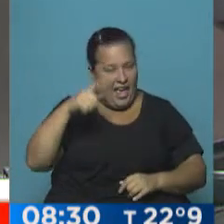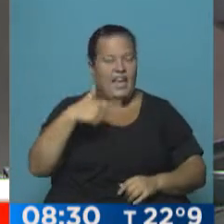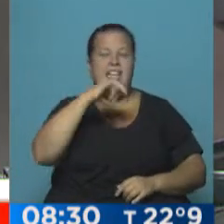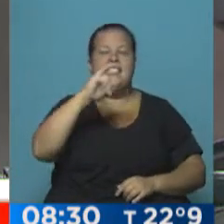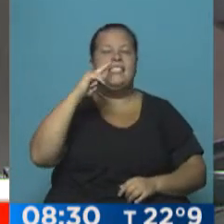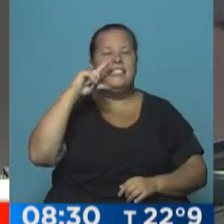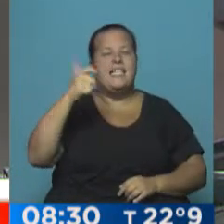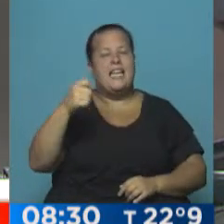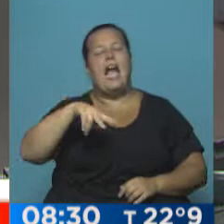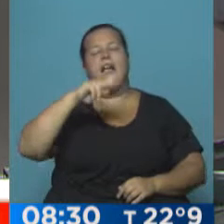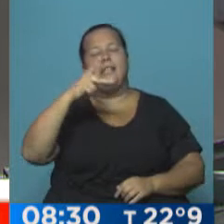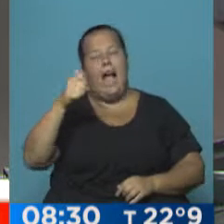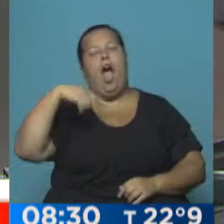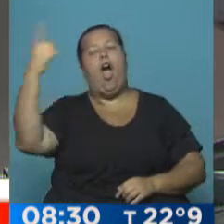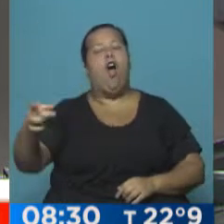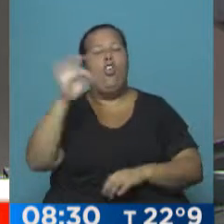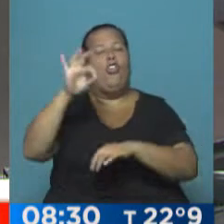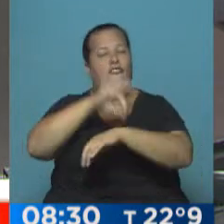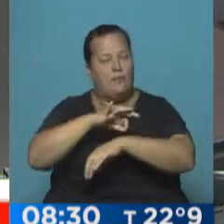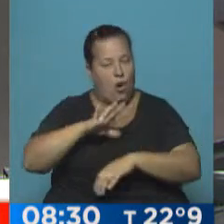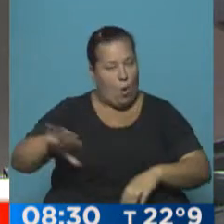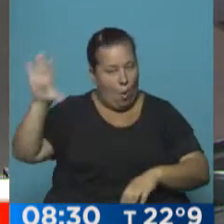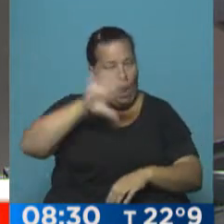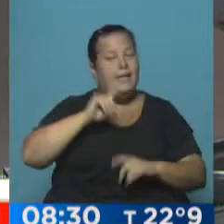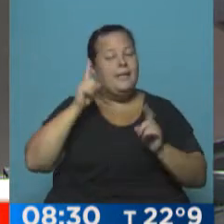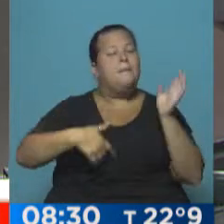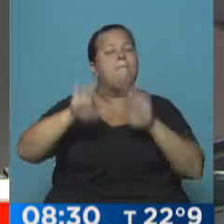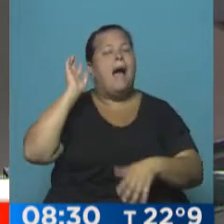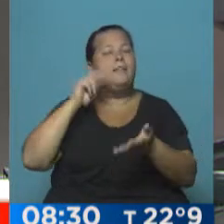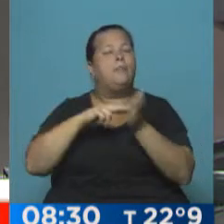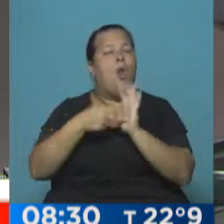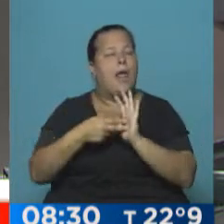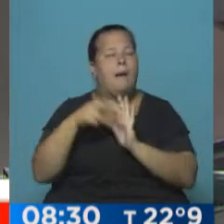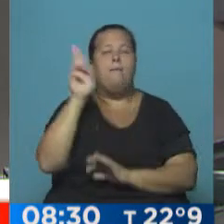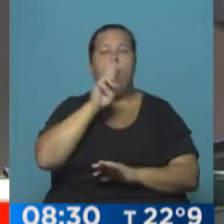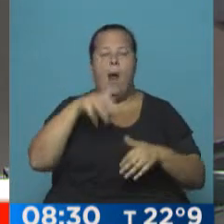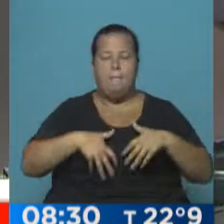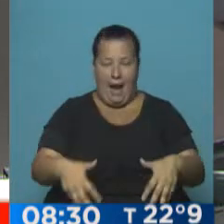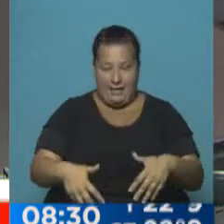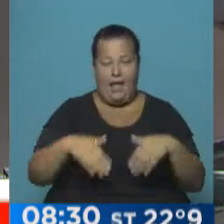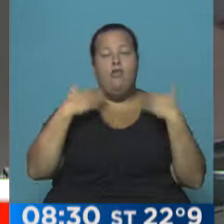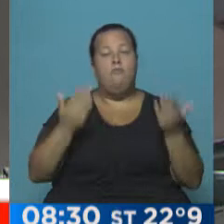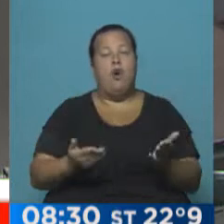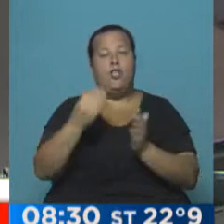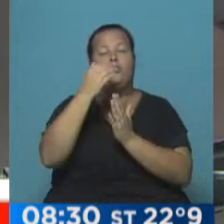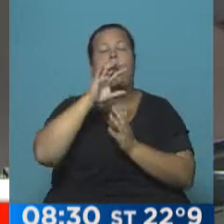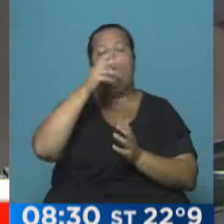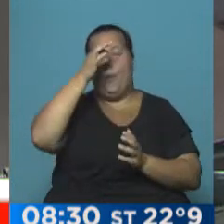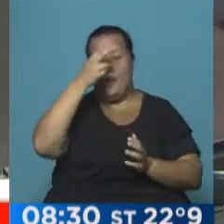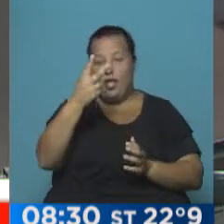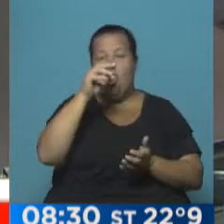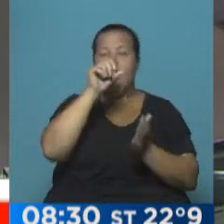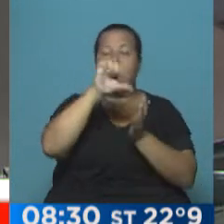que es otro de los virus que anda dando vuelta por la región y que afecta en particular a las mujeres embarazadas. Por eso hay un listado de 22 países que